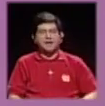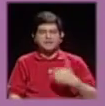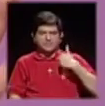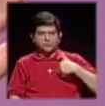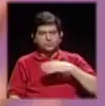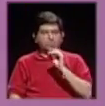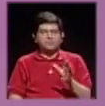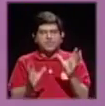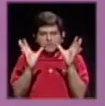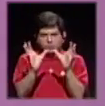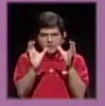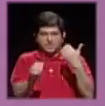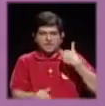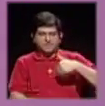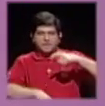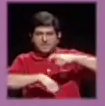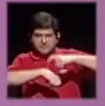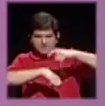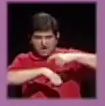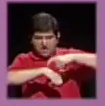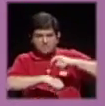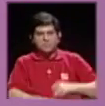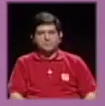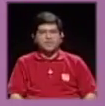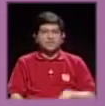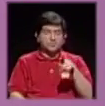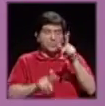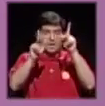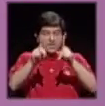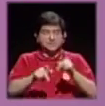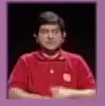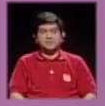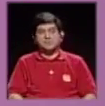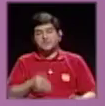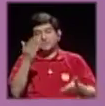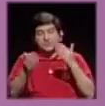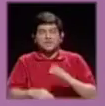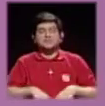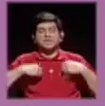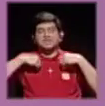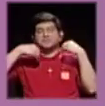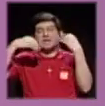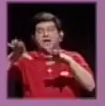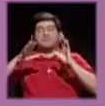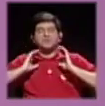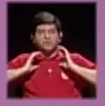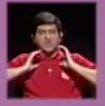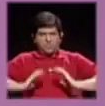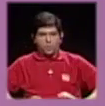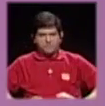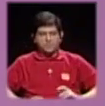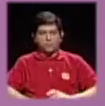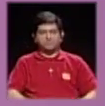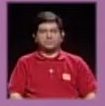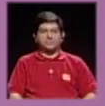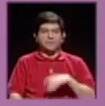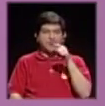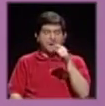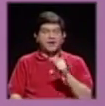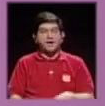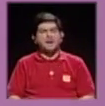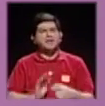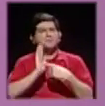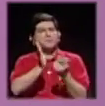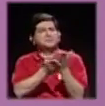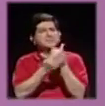nalgas de los hombres al momento de que son olvidados o abandonados los cuerpos. Y entonces ahí nos está diciendo